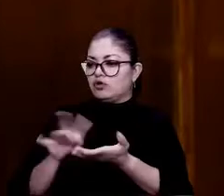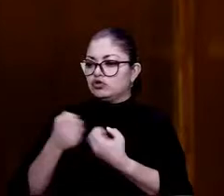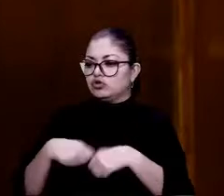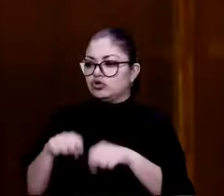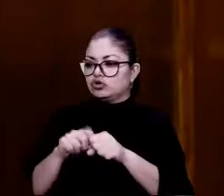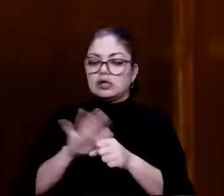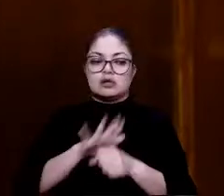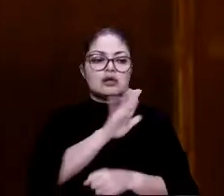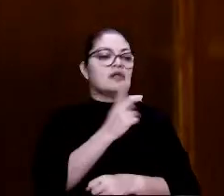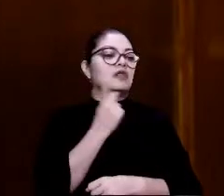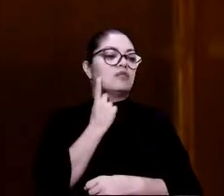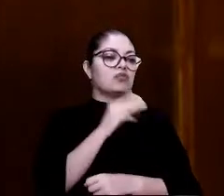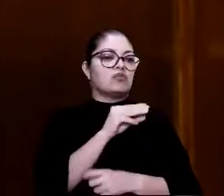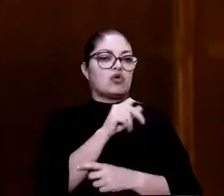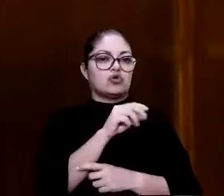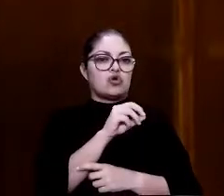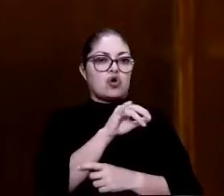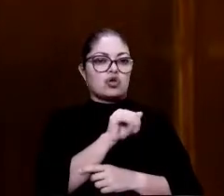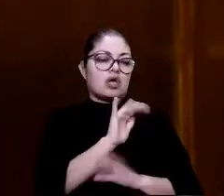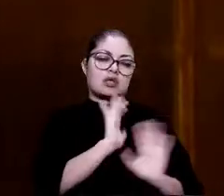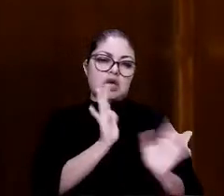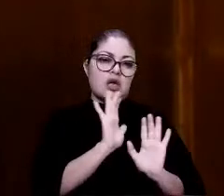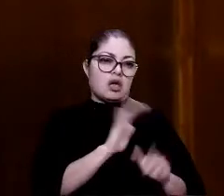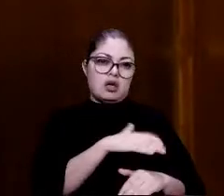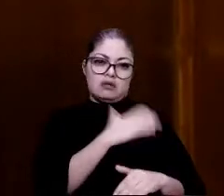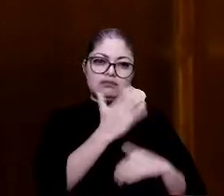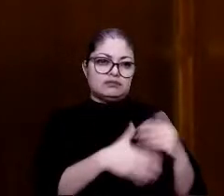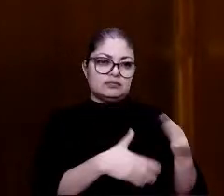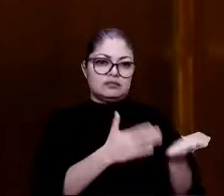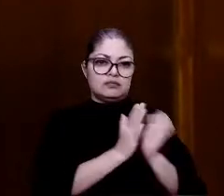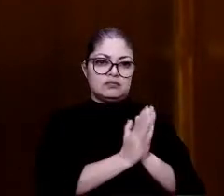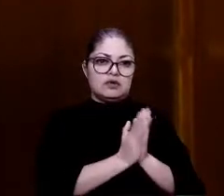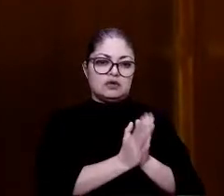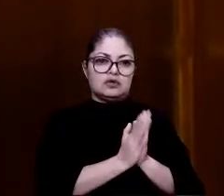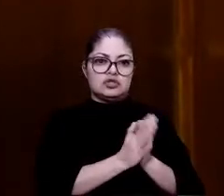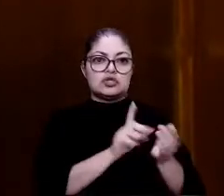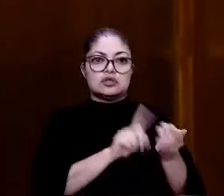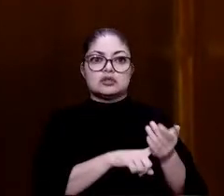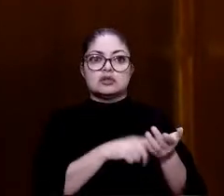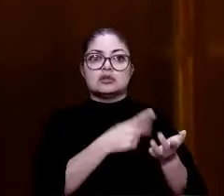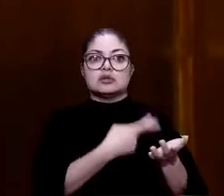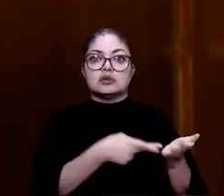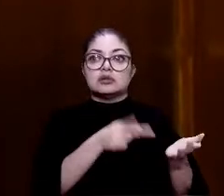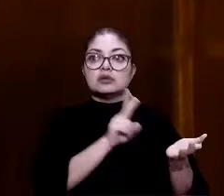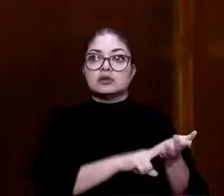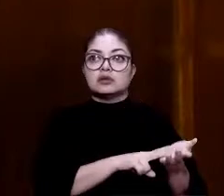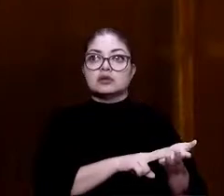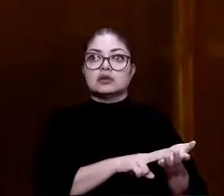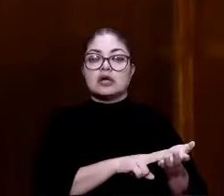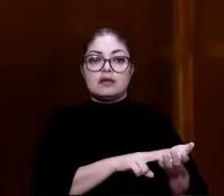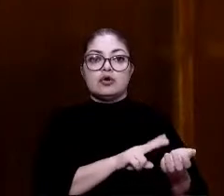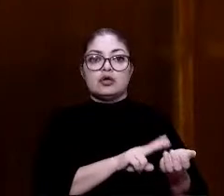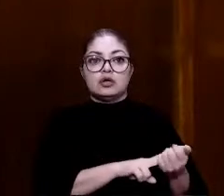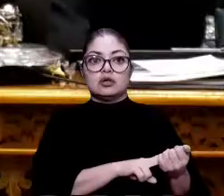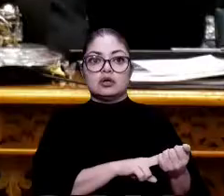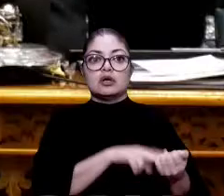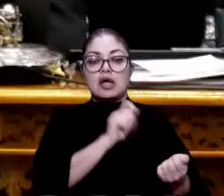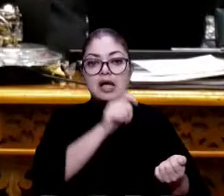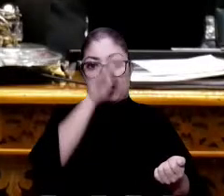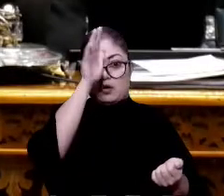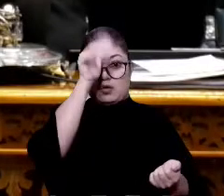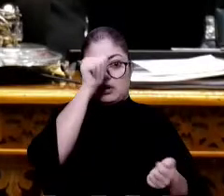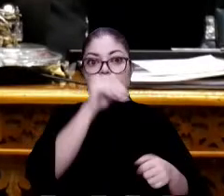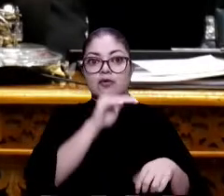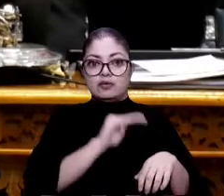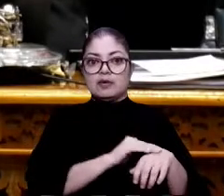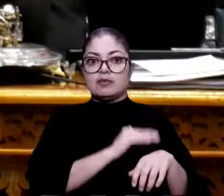Esto, diputado Montoya, de su le ruego político. Ya concluir su intervención. Duplique el tiempo que concede el acuerdo que aprobó esta si